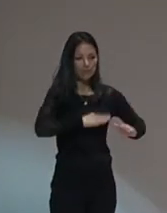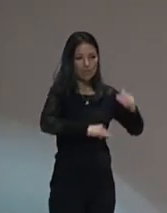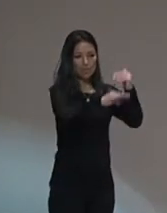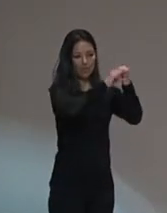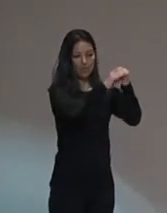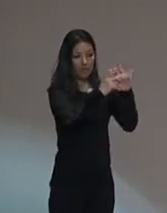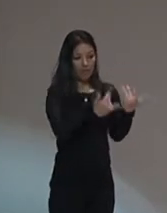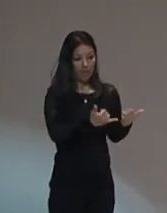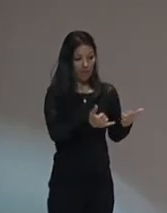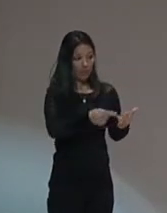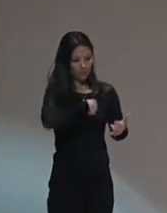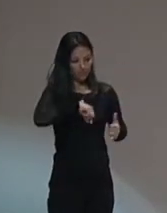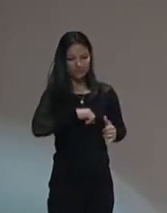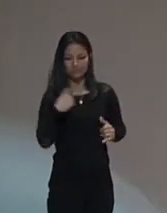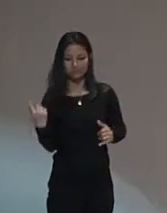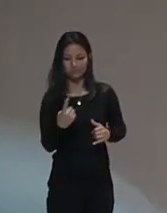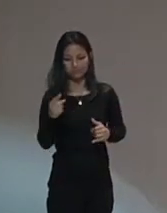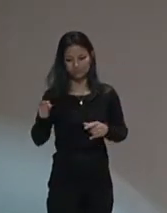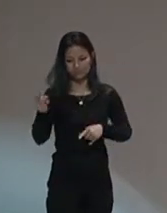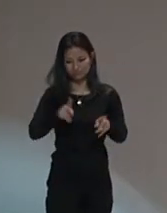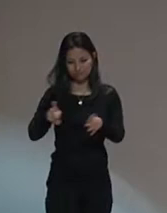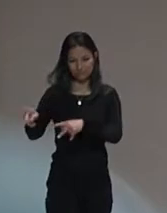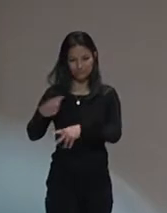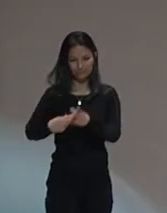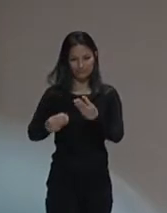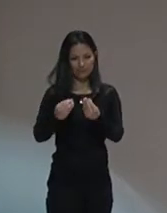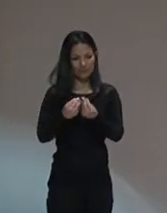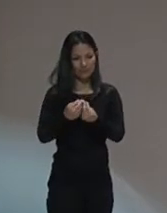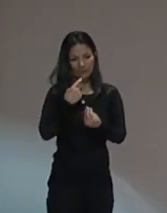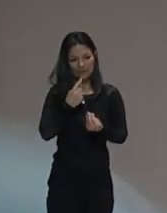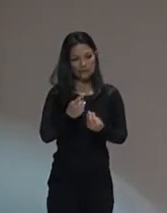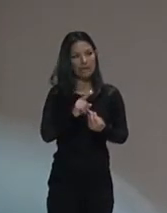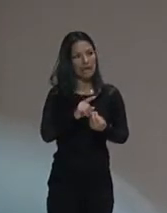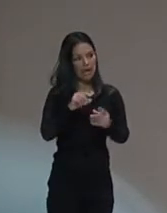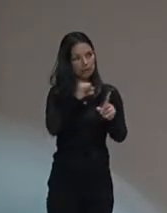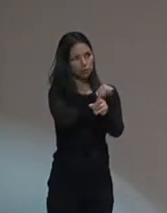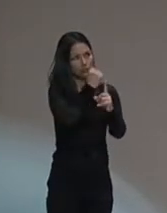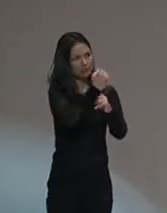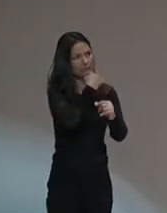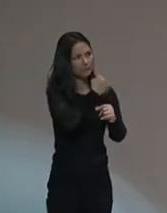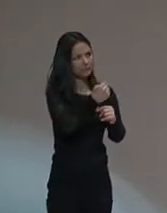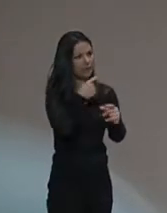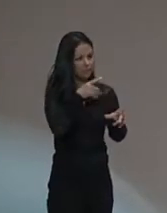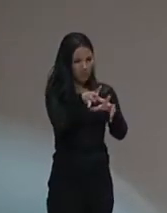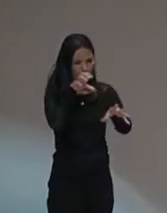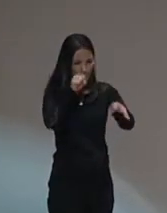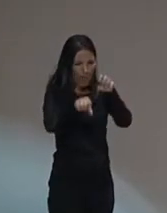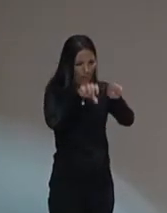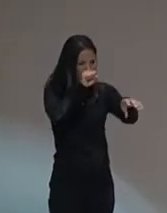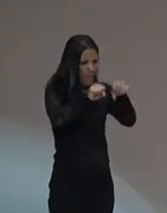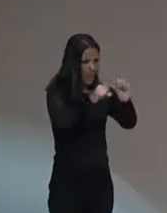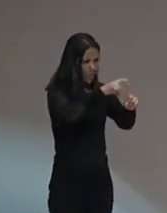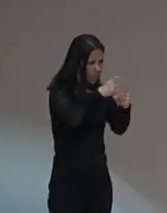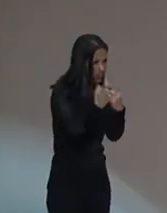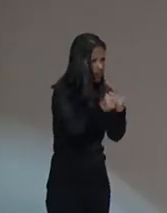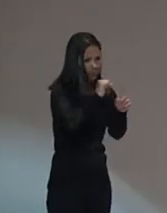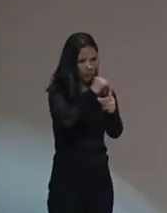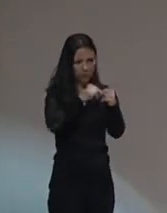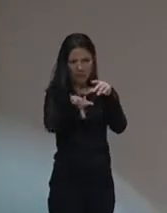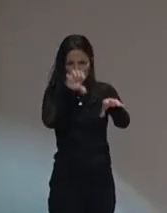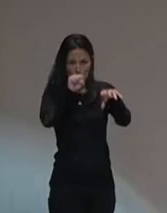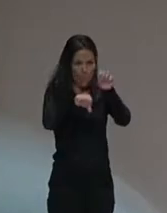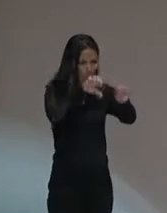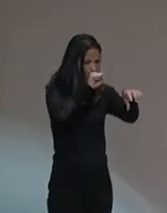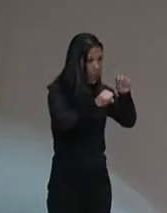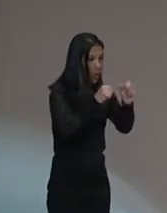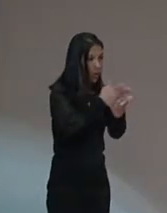nuestros colegas acá, entre otras cosas, a una variedad de recursos sociales y culturales para, entre comillas, imaginar